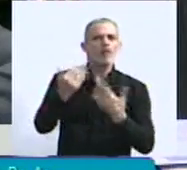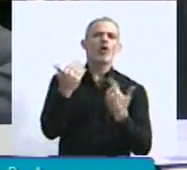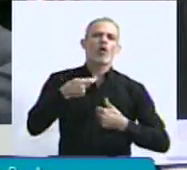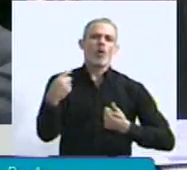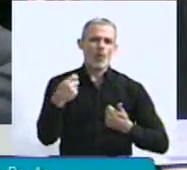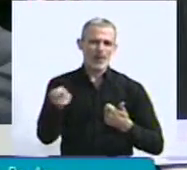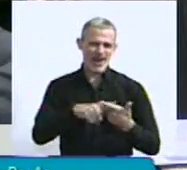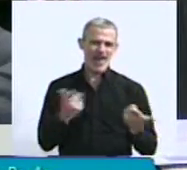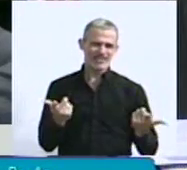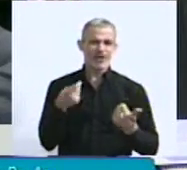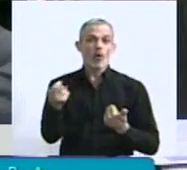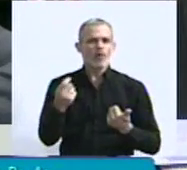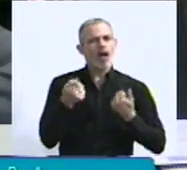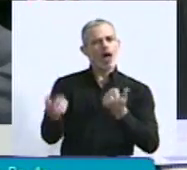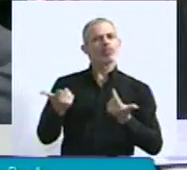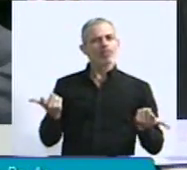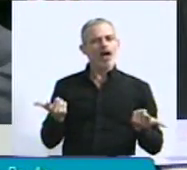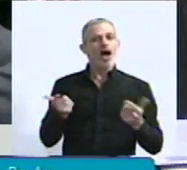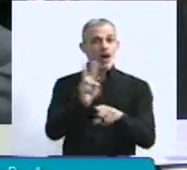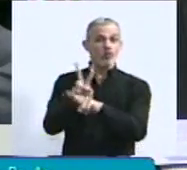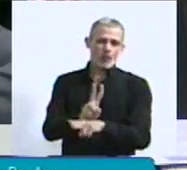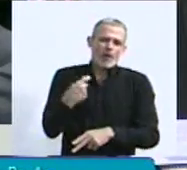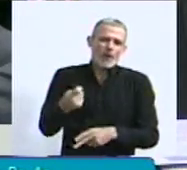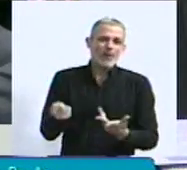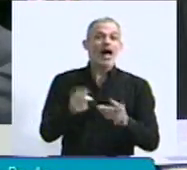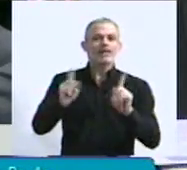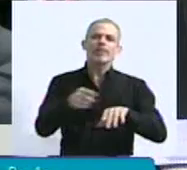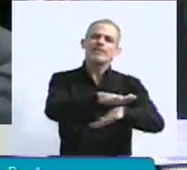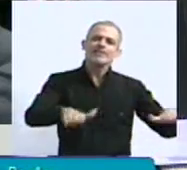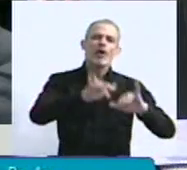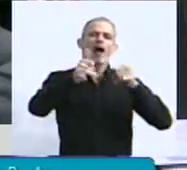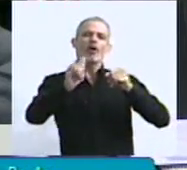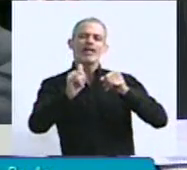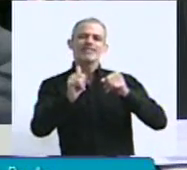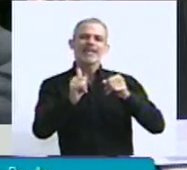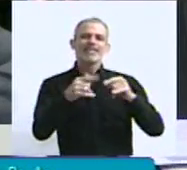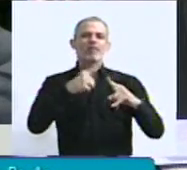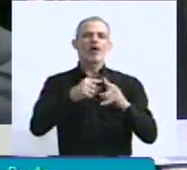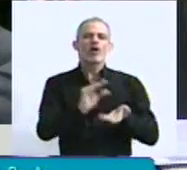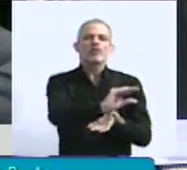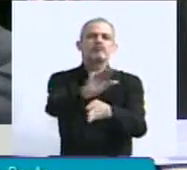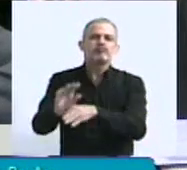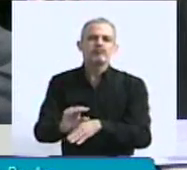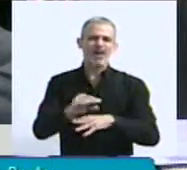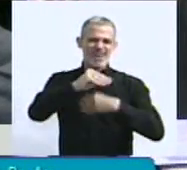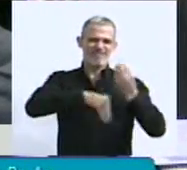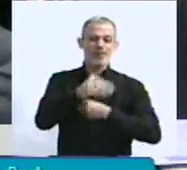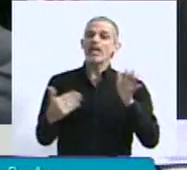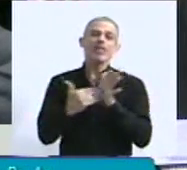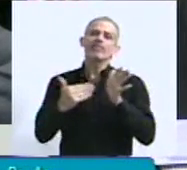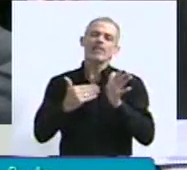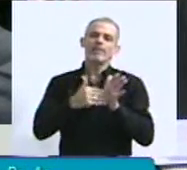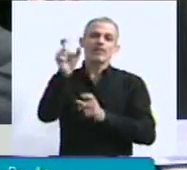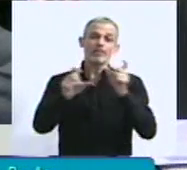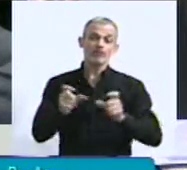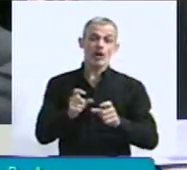protección previsional y la protección de chicos y adolescentes, las asignaciones familiares, dependían de la condición de